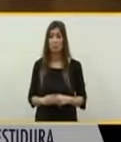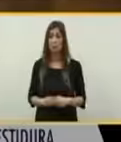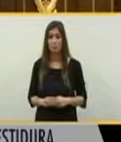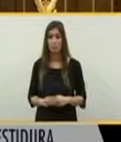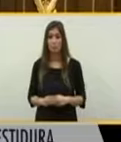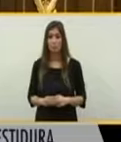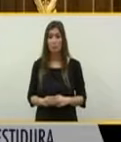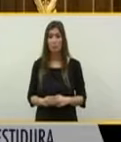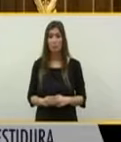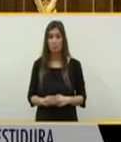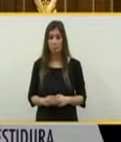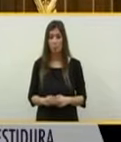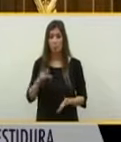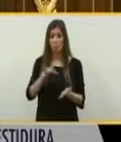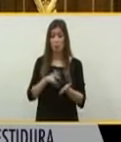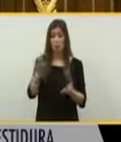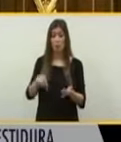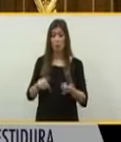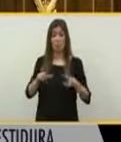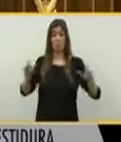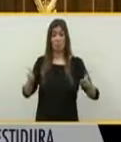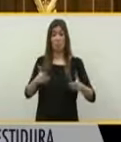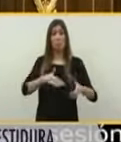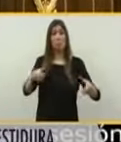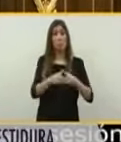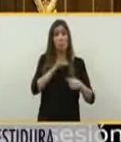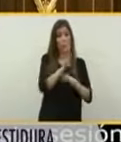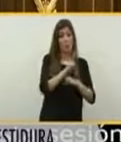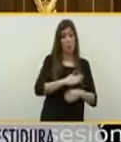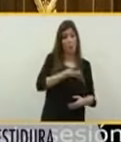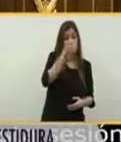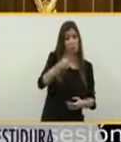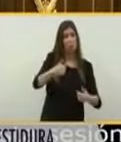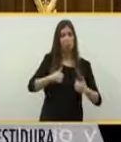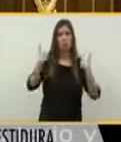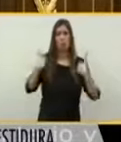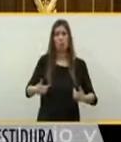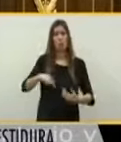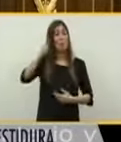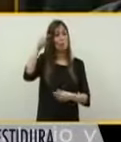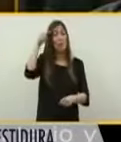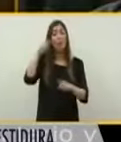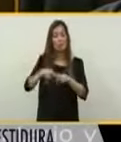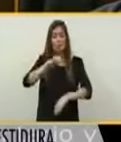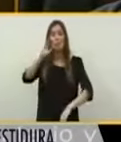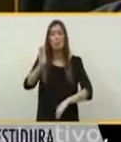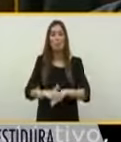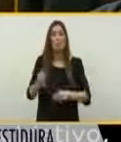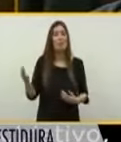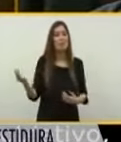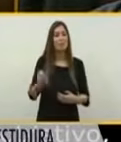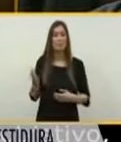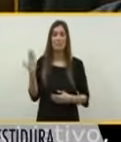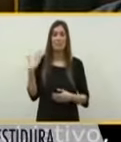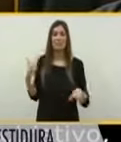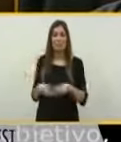con la celebración de esta sesión de investidura, mi grupo parlamentario y yo hemos cumplido ya el primer objetivo, que era sacar a España del bloqueo irresponsable